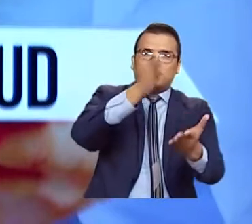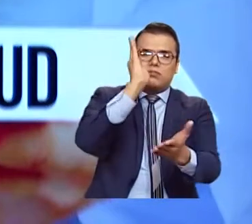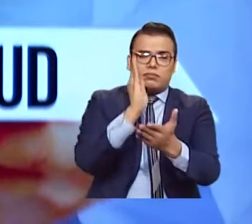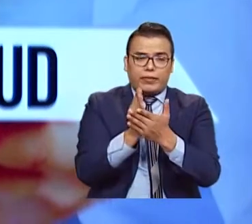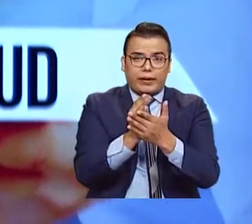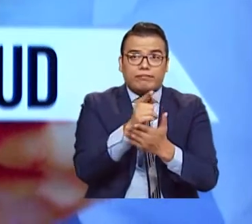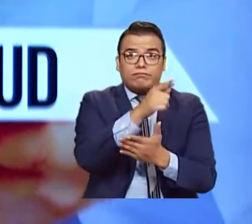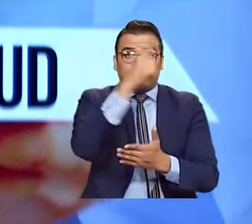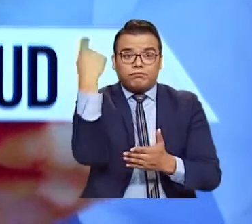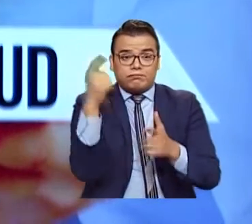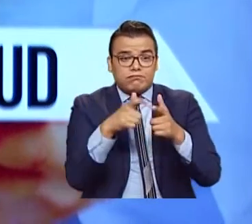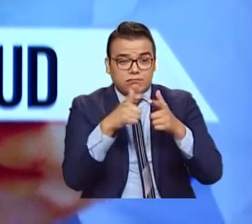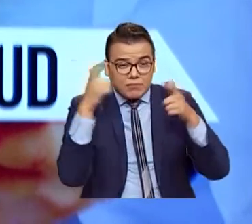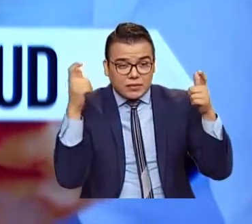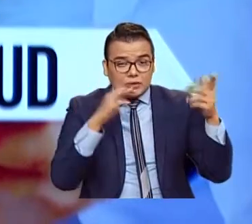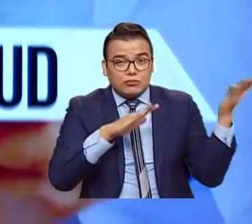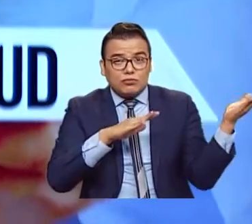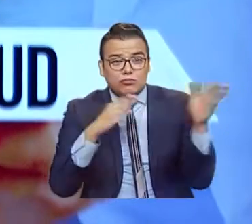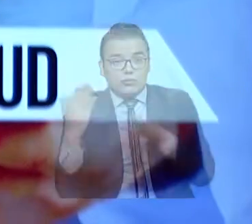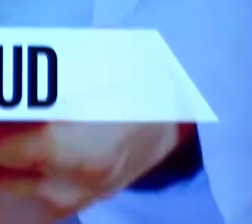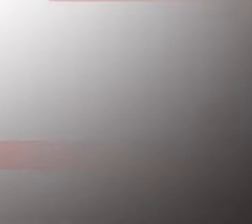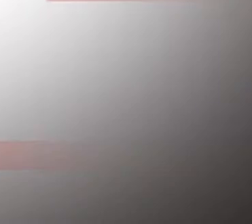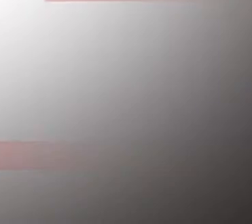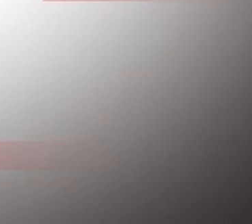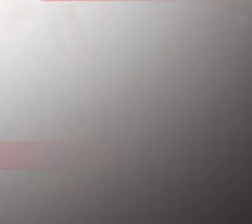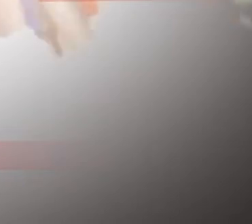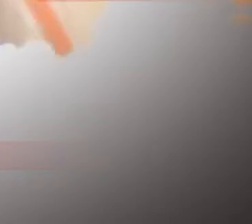de muerte evitable en hospitales